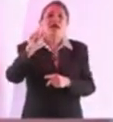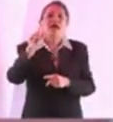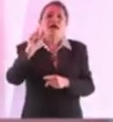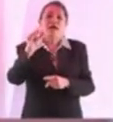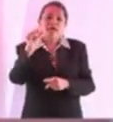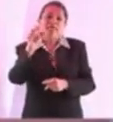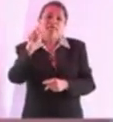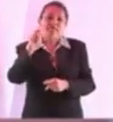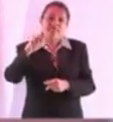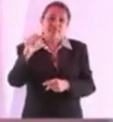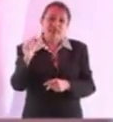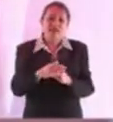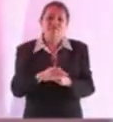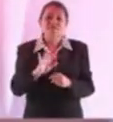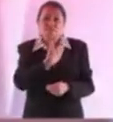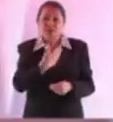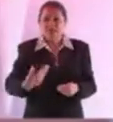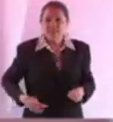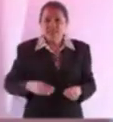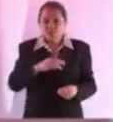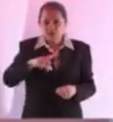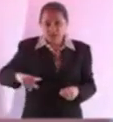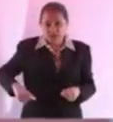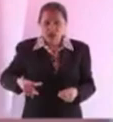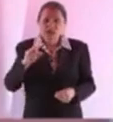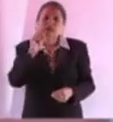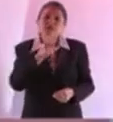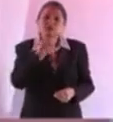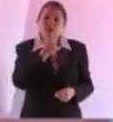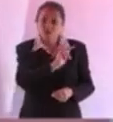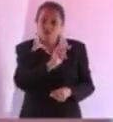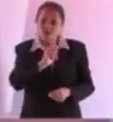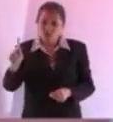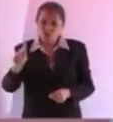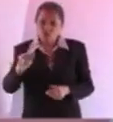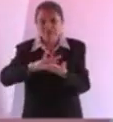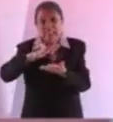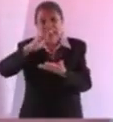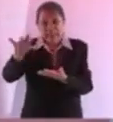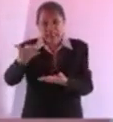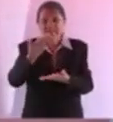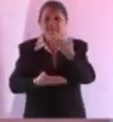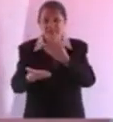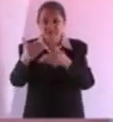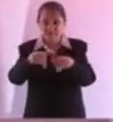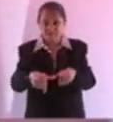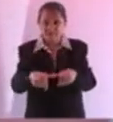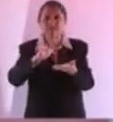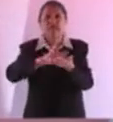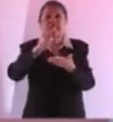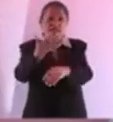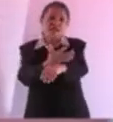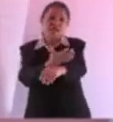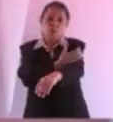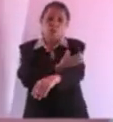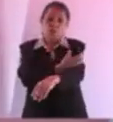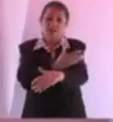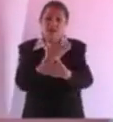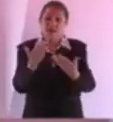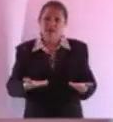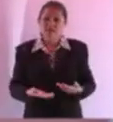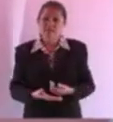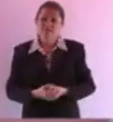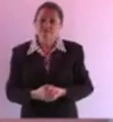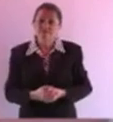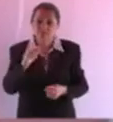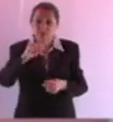gabinete, alcaldes y alcaldesas, muchas gracias por estar aquí. Y gracias a todos por su compañía.